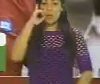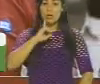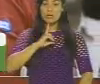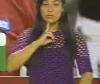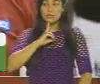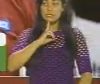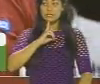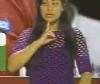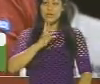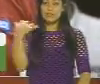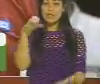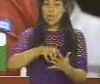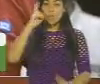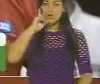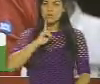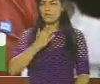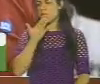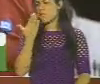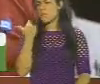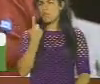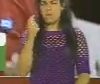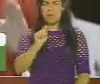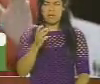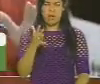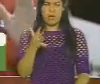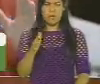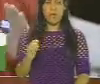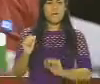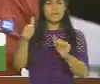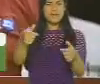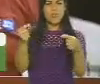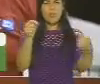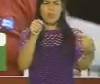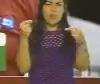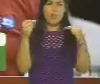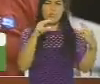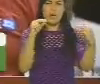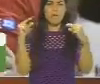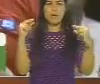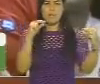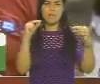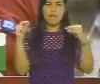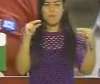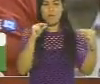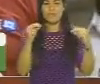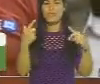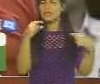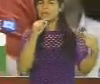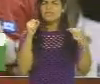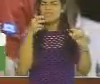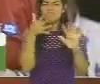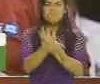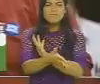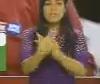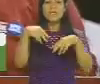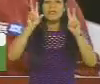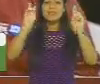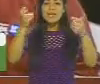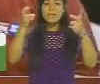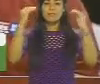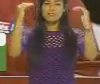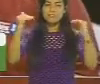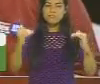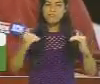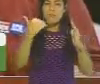Bolívar, desde hace poco más de un mes, comenzaron las discusiones. La discusión sobre unas líneas